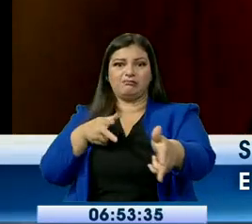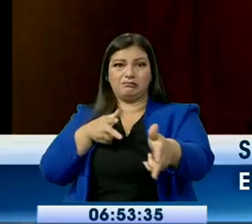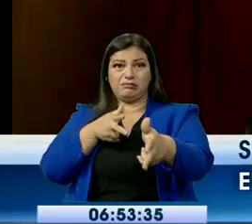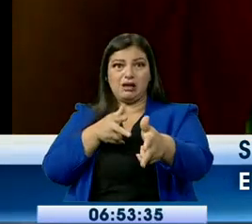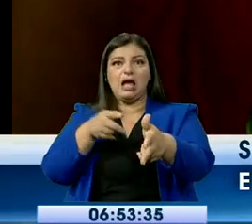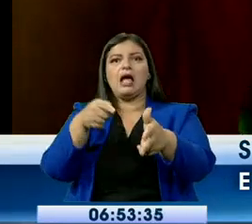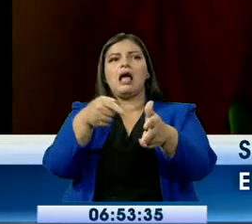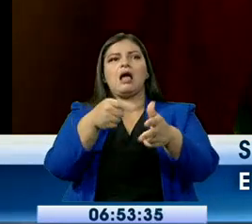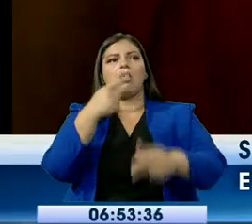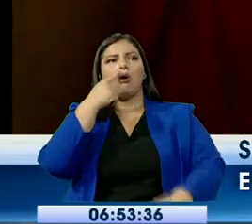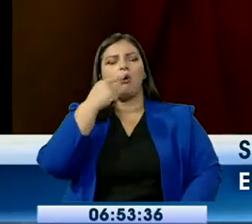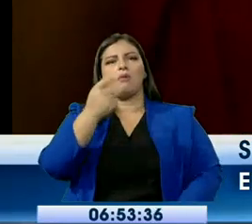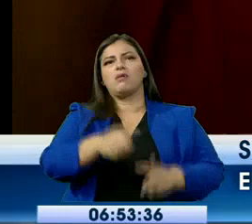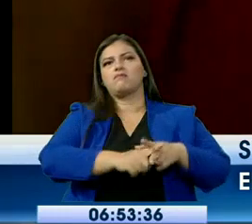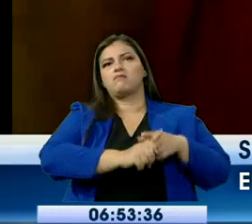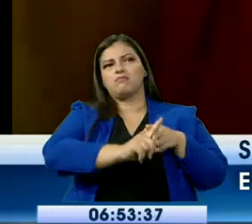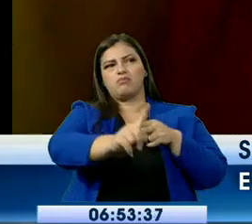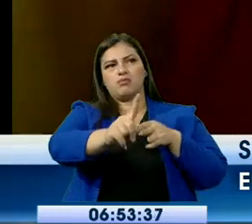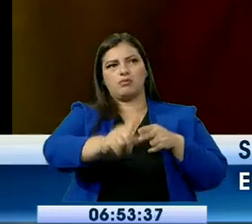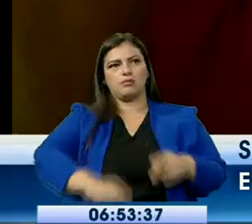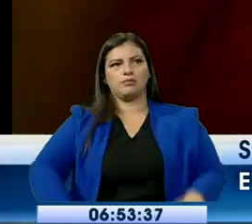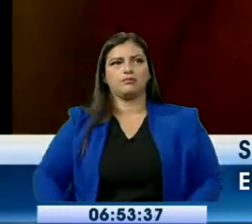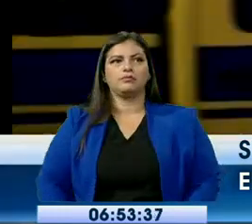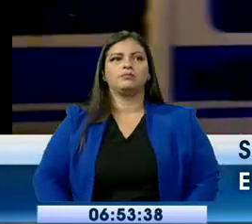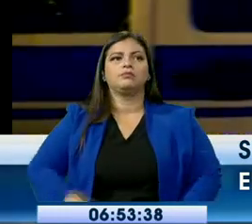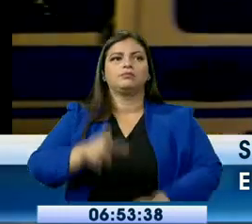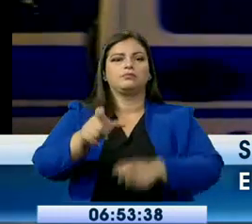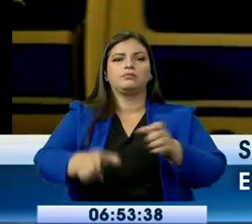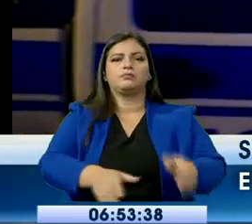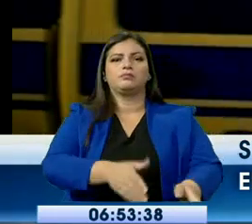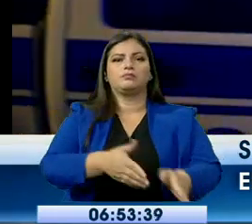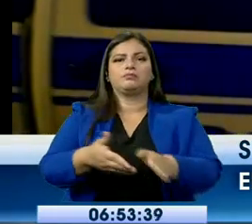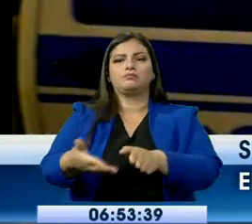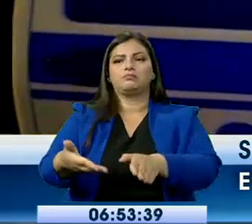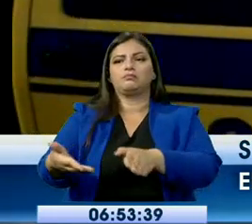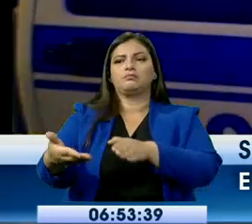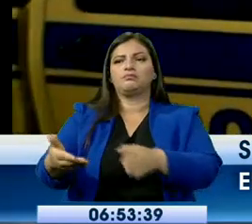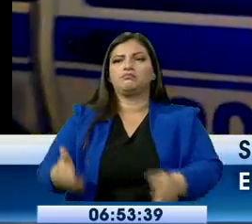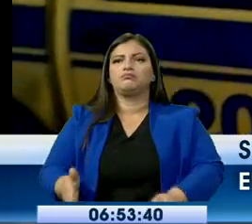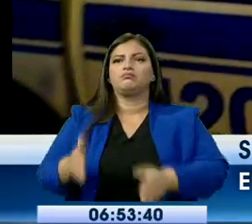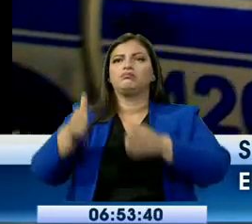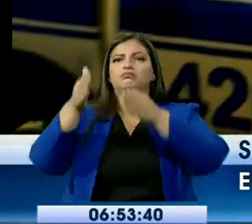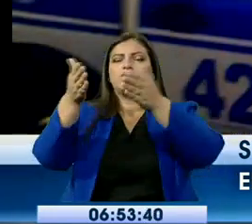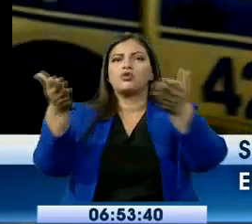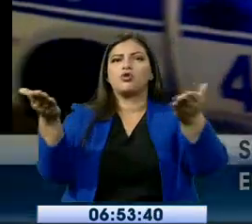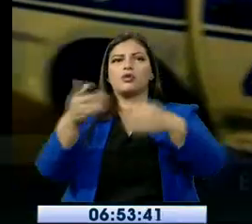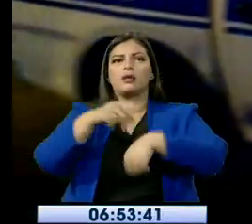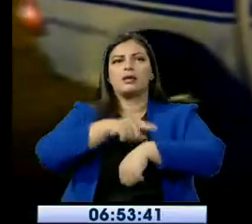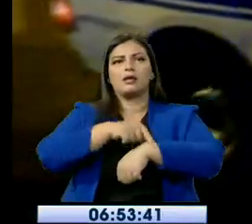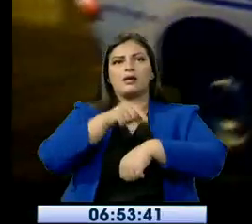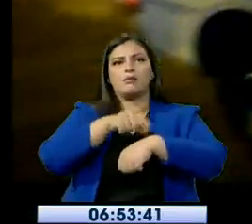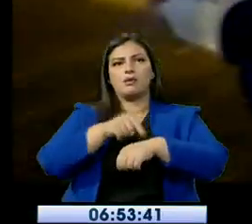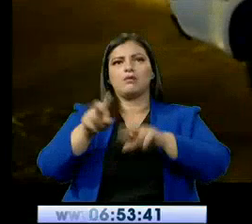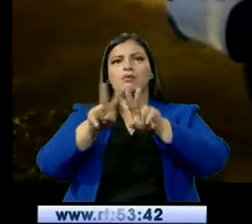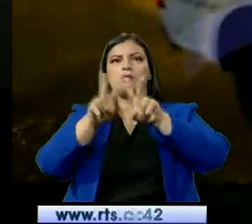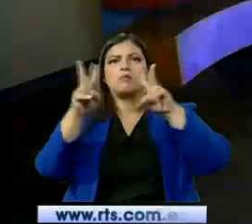hasta los anfiteatros de Ventanas y Quevedo. Desde Los Ríos, informó Odette Camacho.